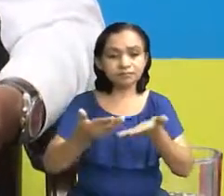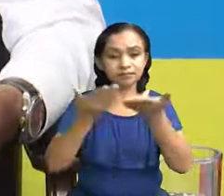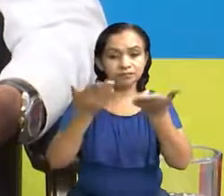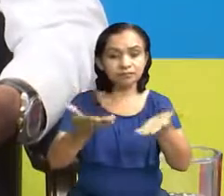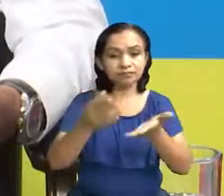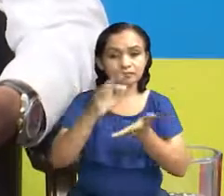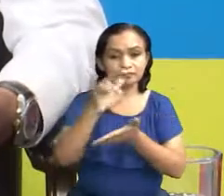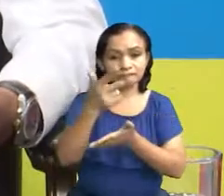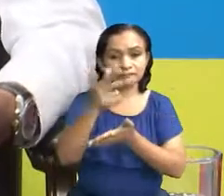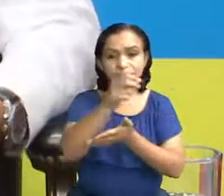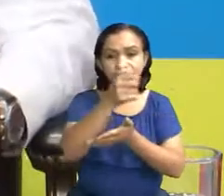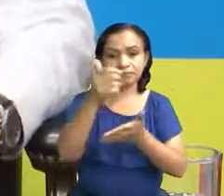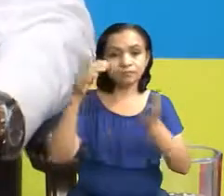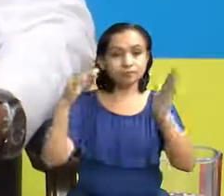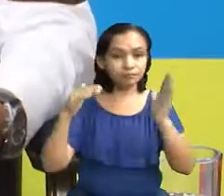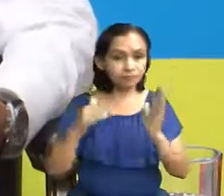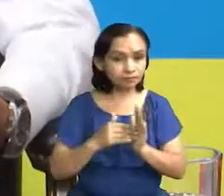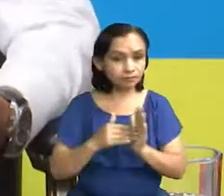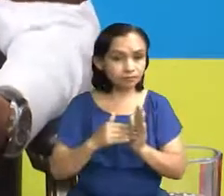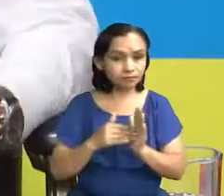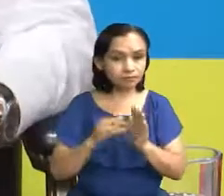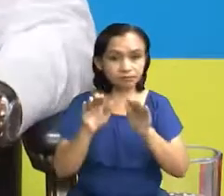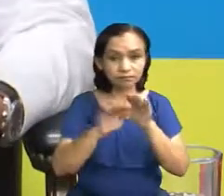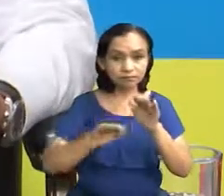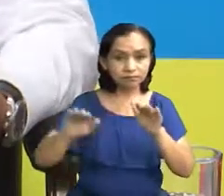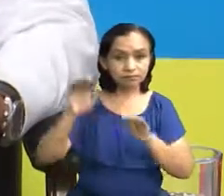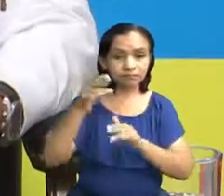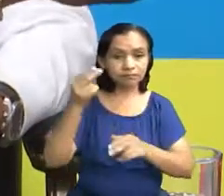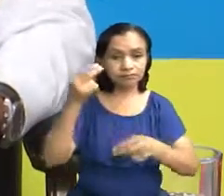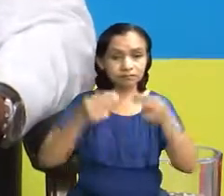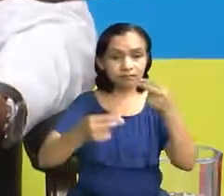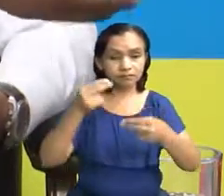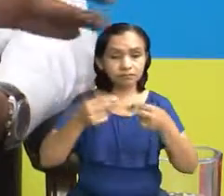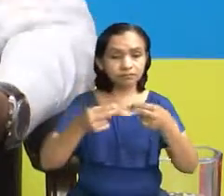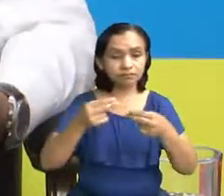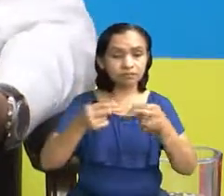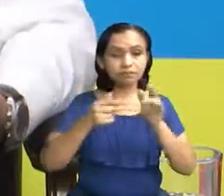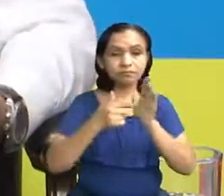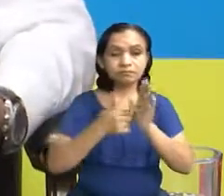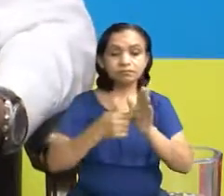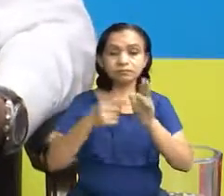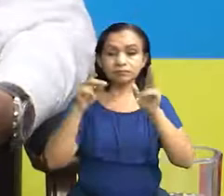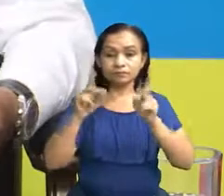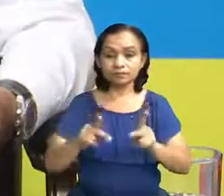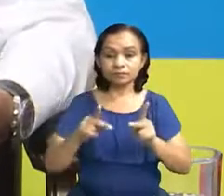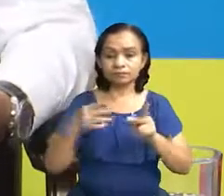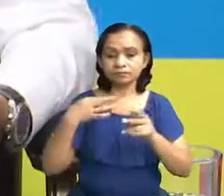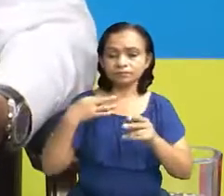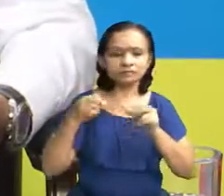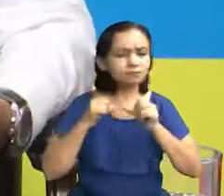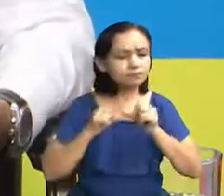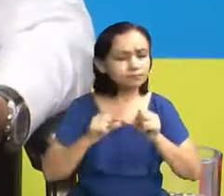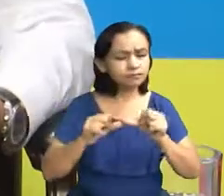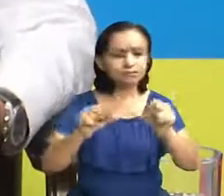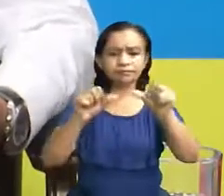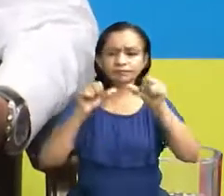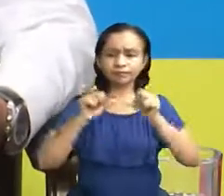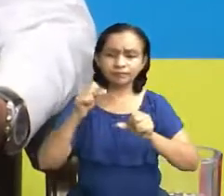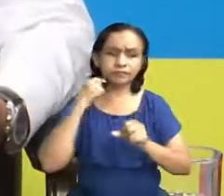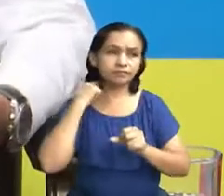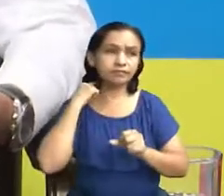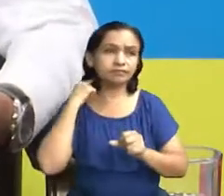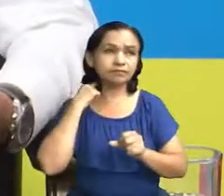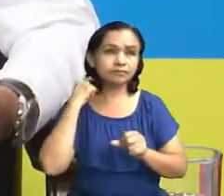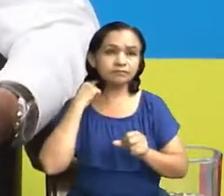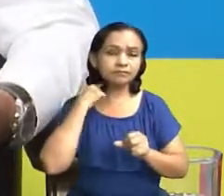a 86,000, también ha incrementado ese número de, por ejemplo, voluntarios que son permanentes, que siempre van a